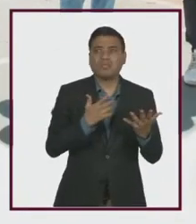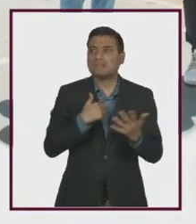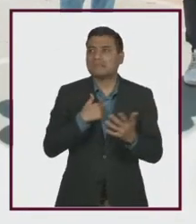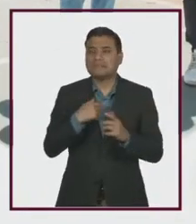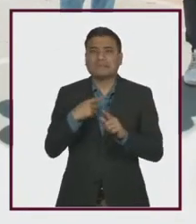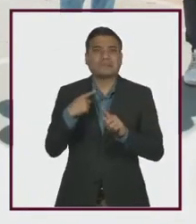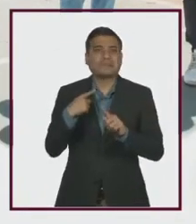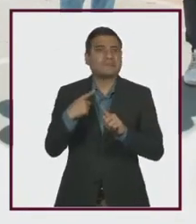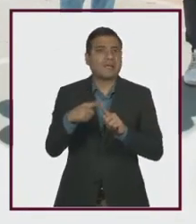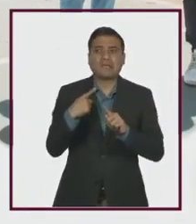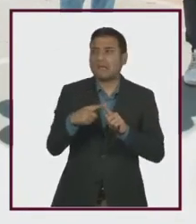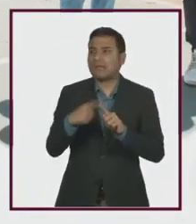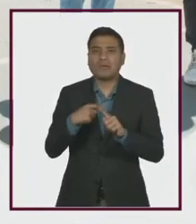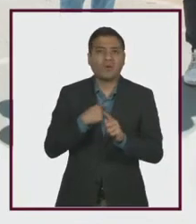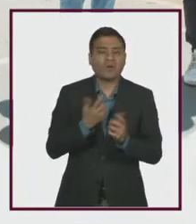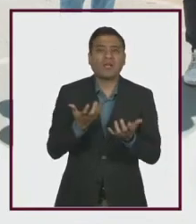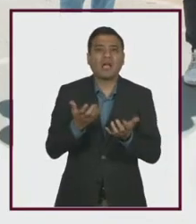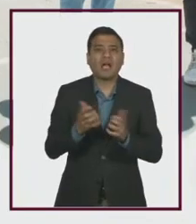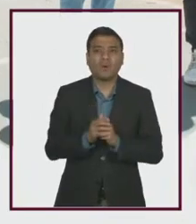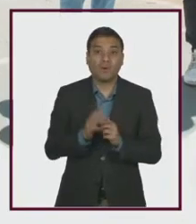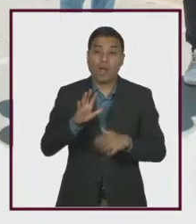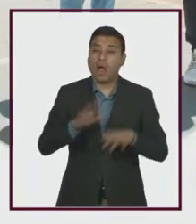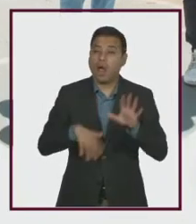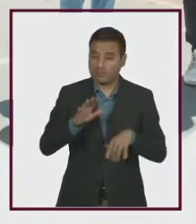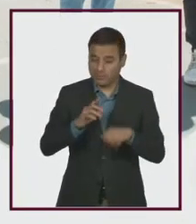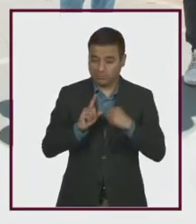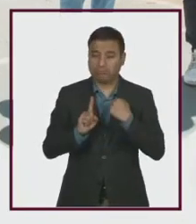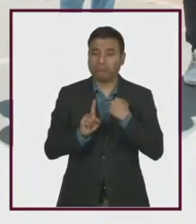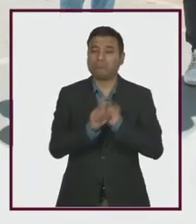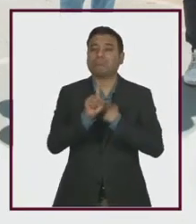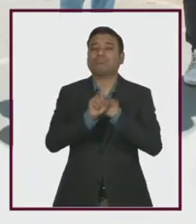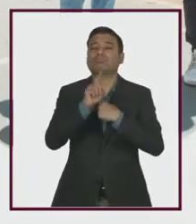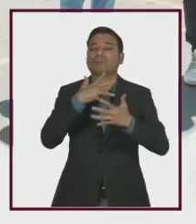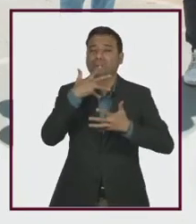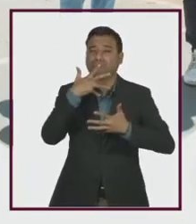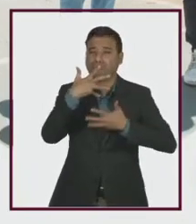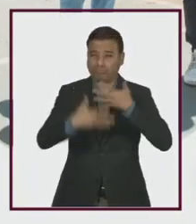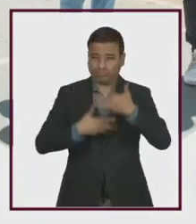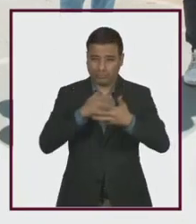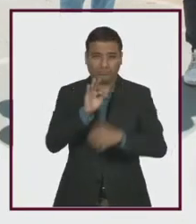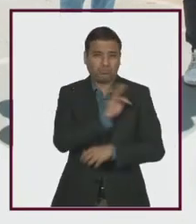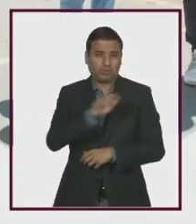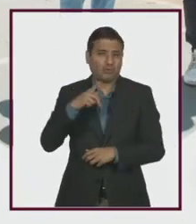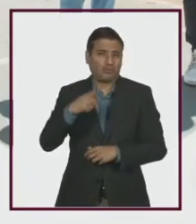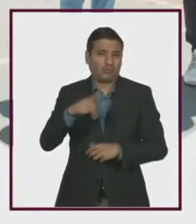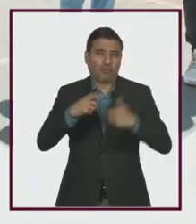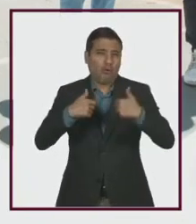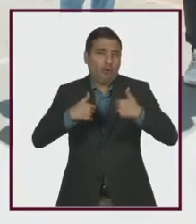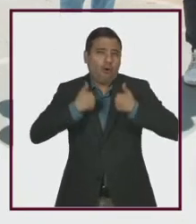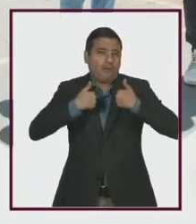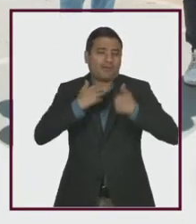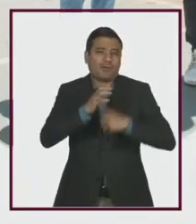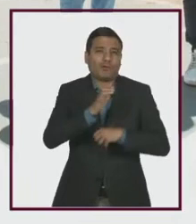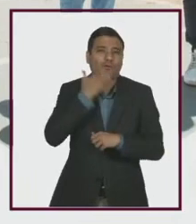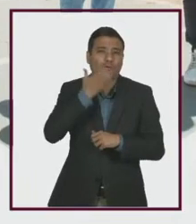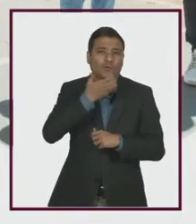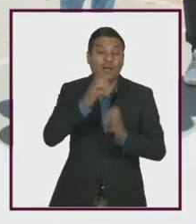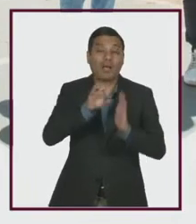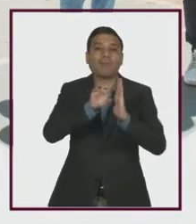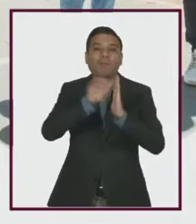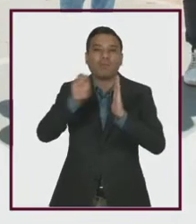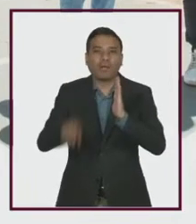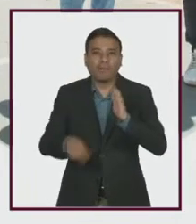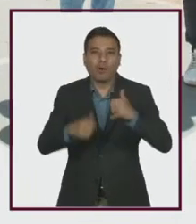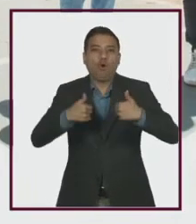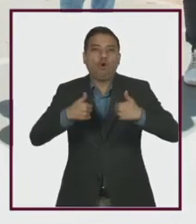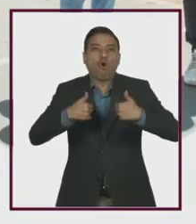tener algunas conductas ahí que pueden ser problemáticas, ¿no? También es parte de los jóvenes de repente molestar un poco,